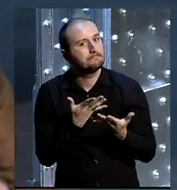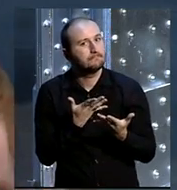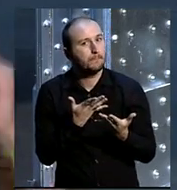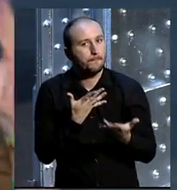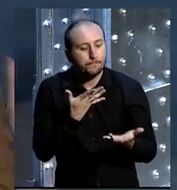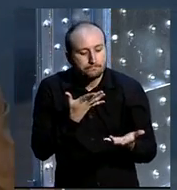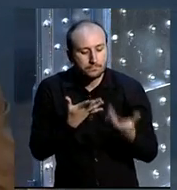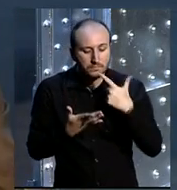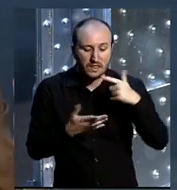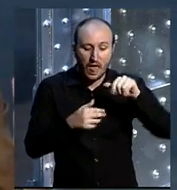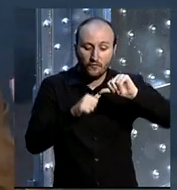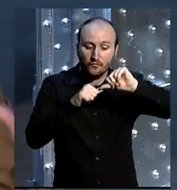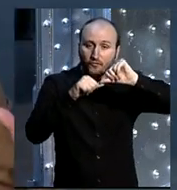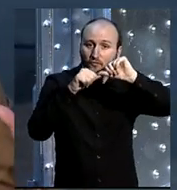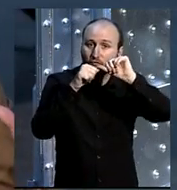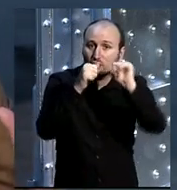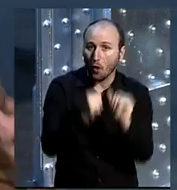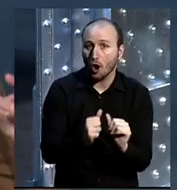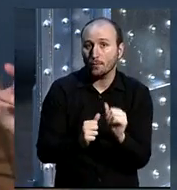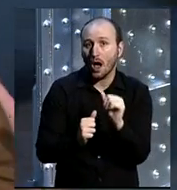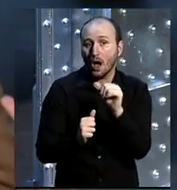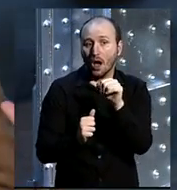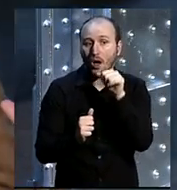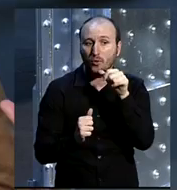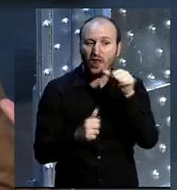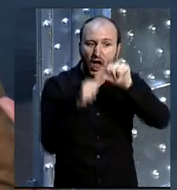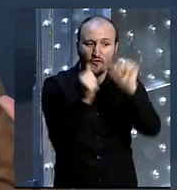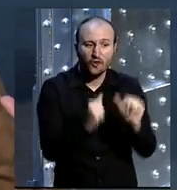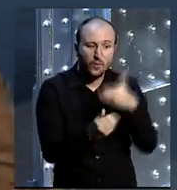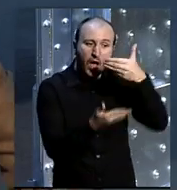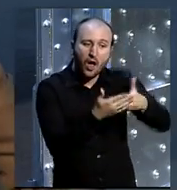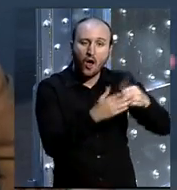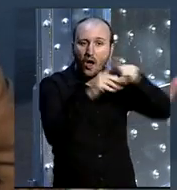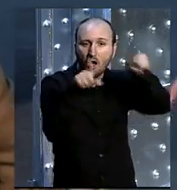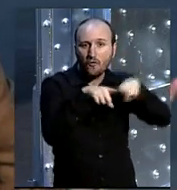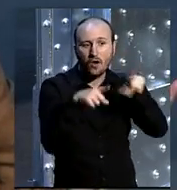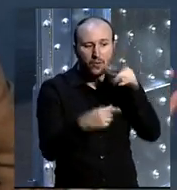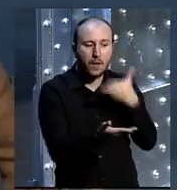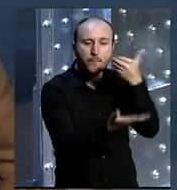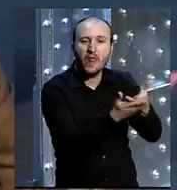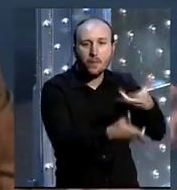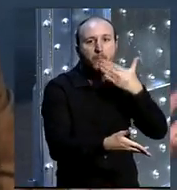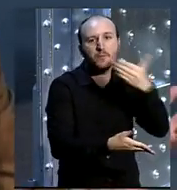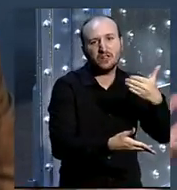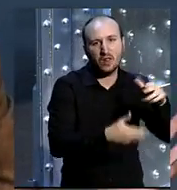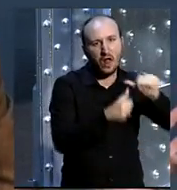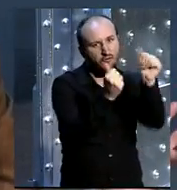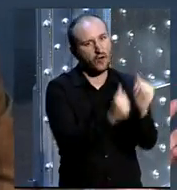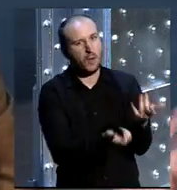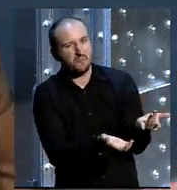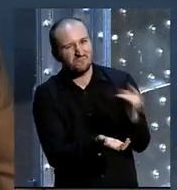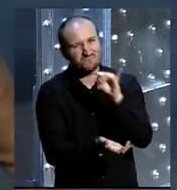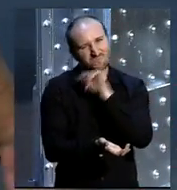vamos a ver, la fórmula que se utiliza para pedir el consentimiento. Muchas veces es que es imposible de